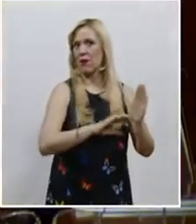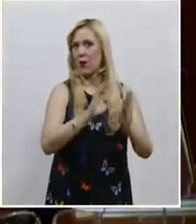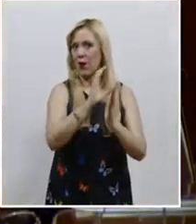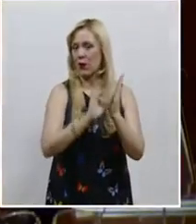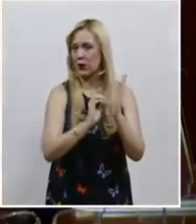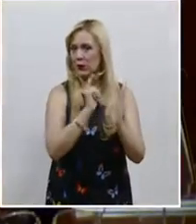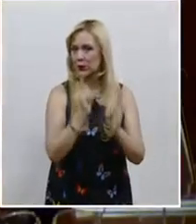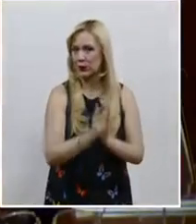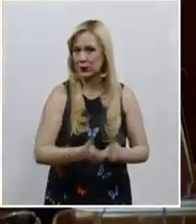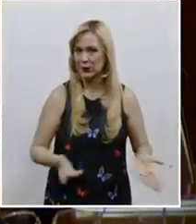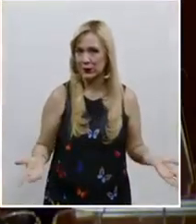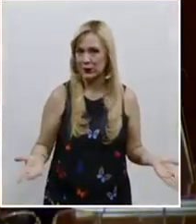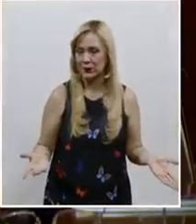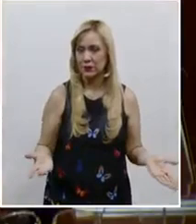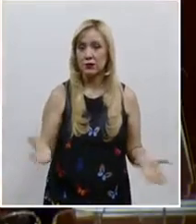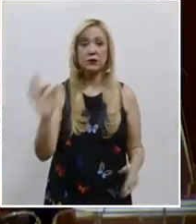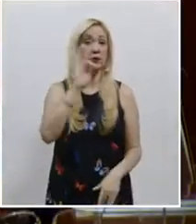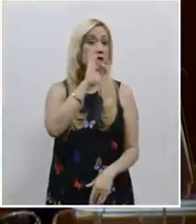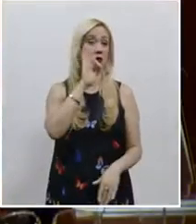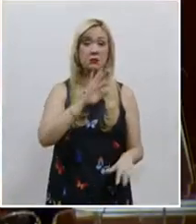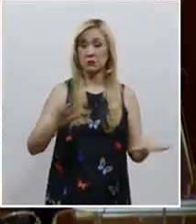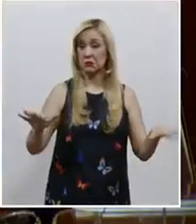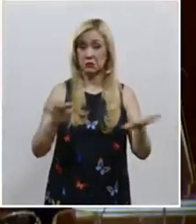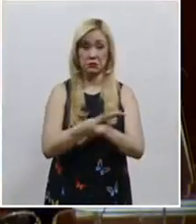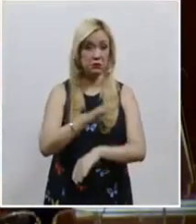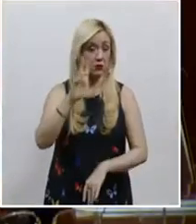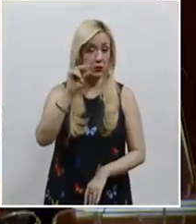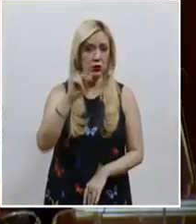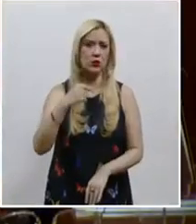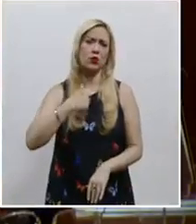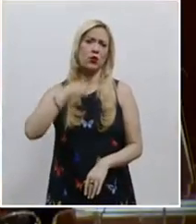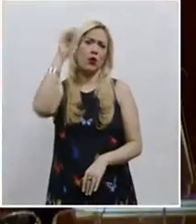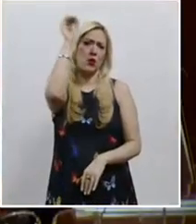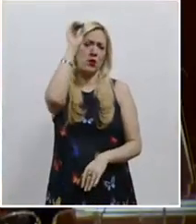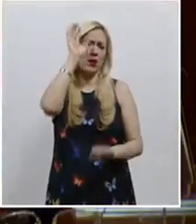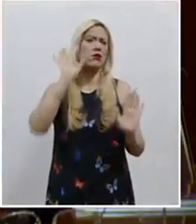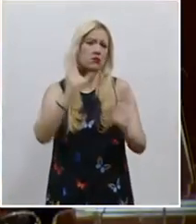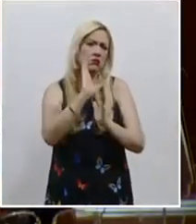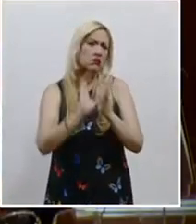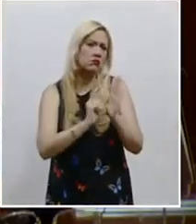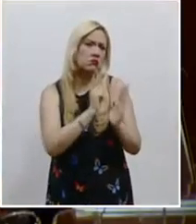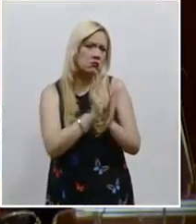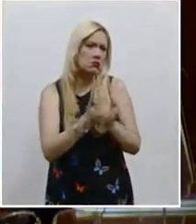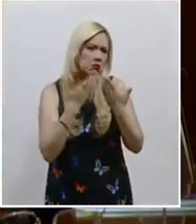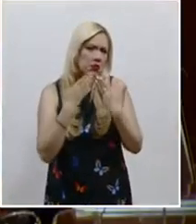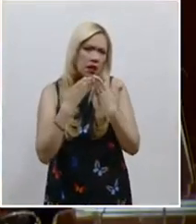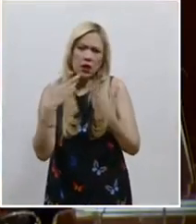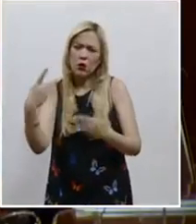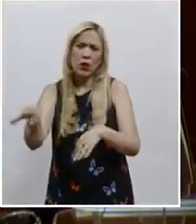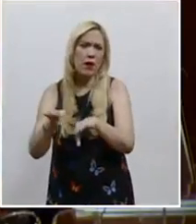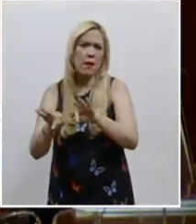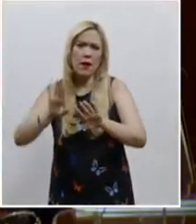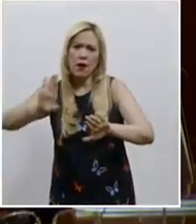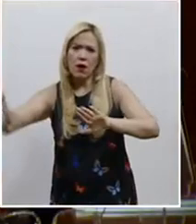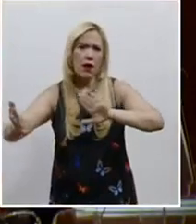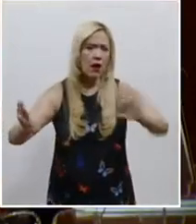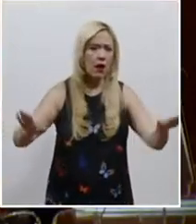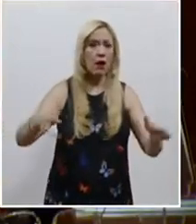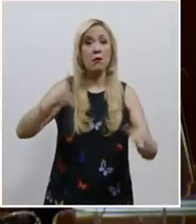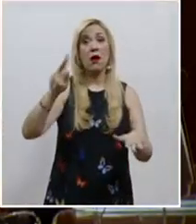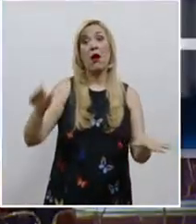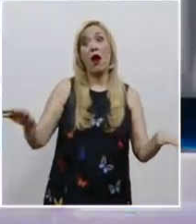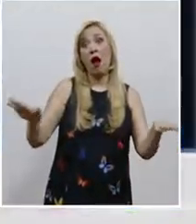Y si no modifica su naturaleza, desde mi punto de vista es constitucional. Si la modificara, por supuesto que